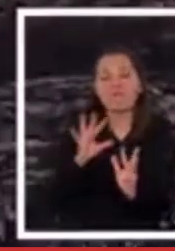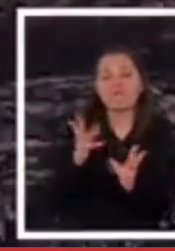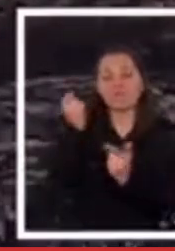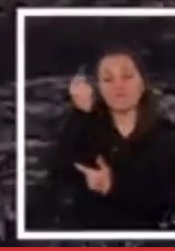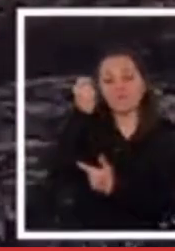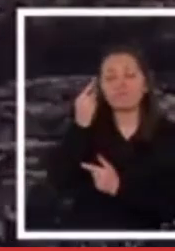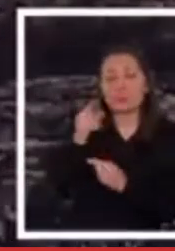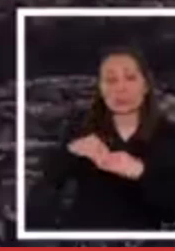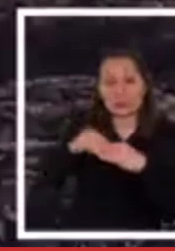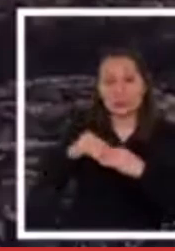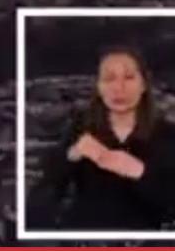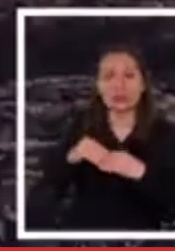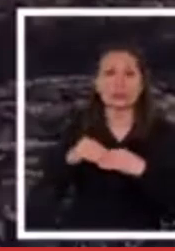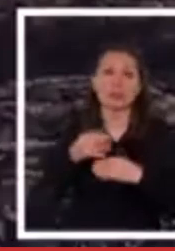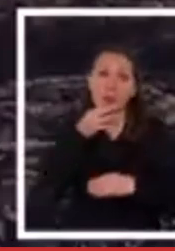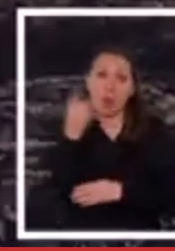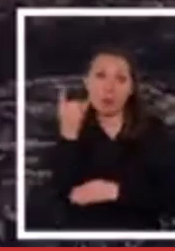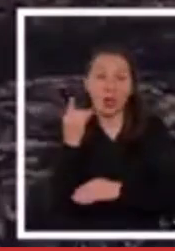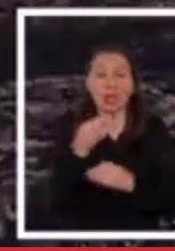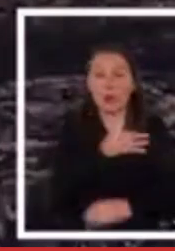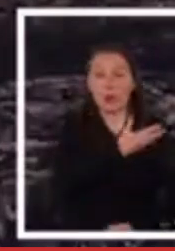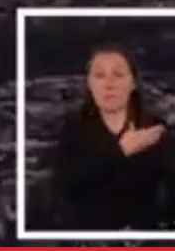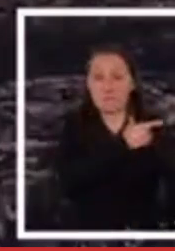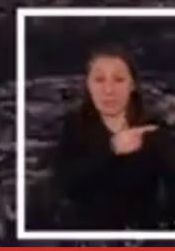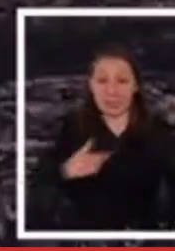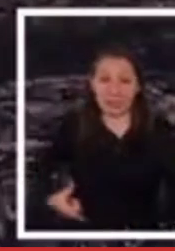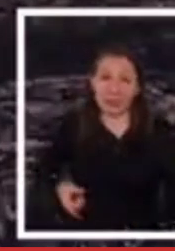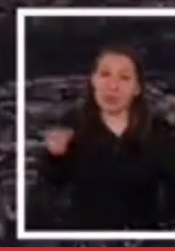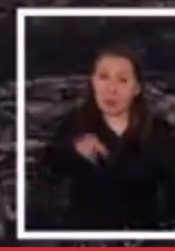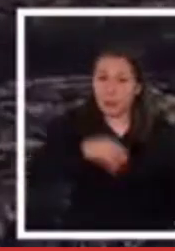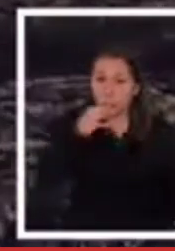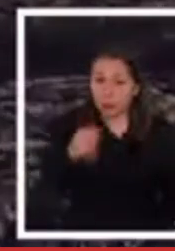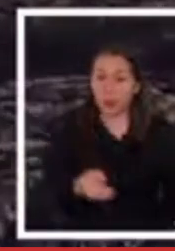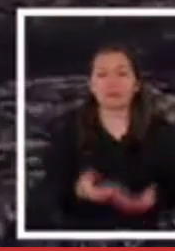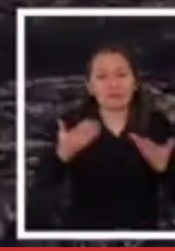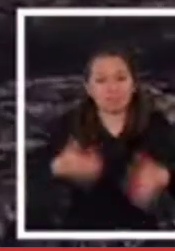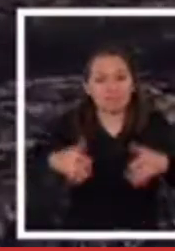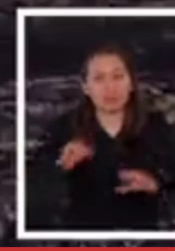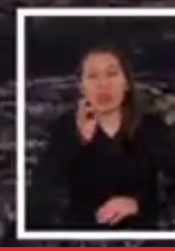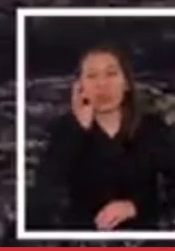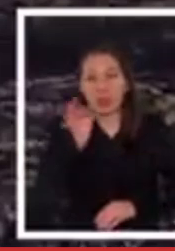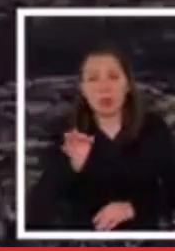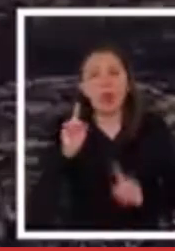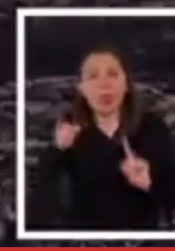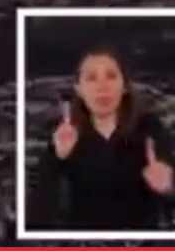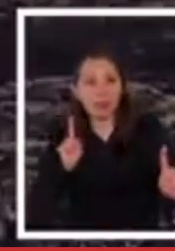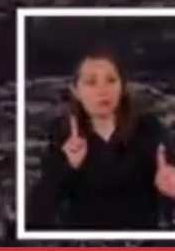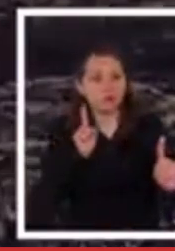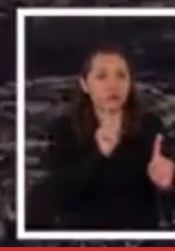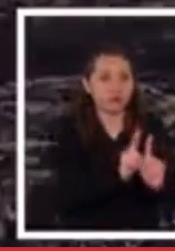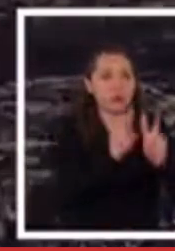en momentos de emergencia como el presidente loar reiterado ya hemos dicho hay que concurrir